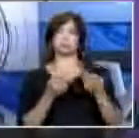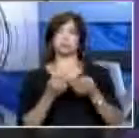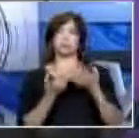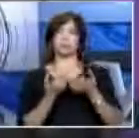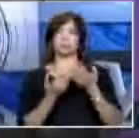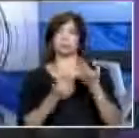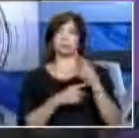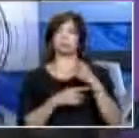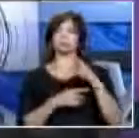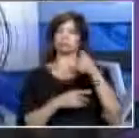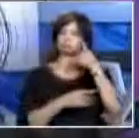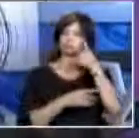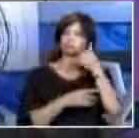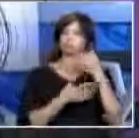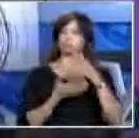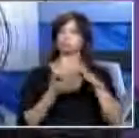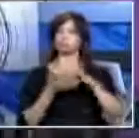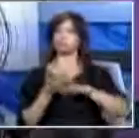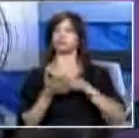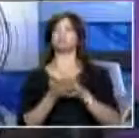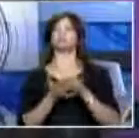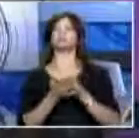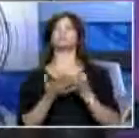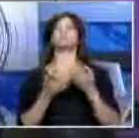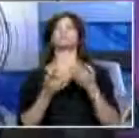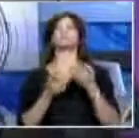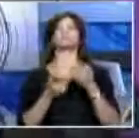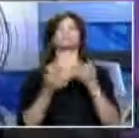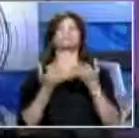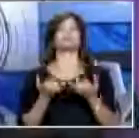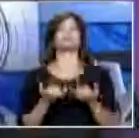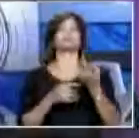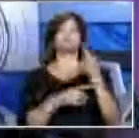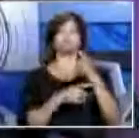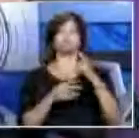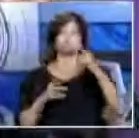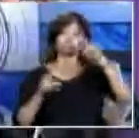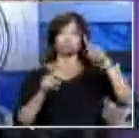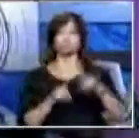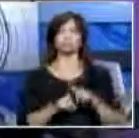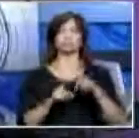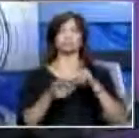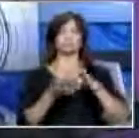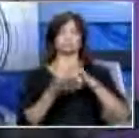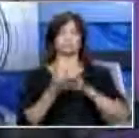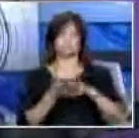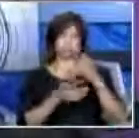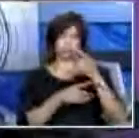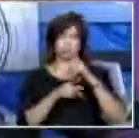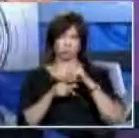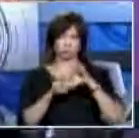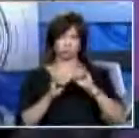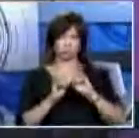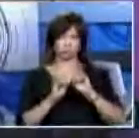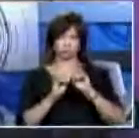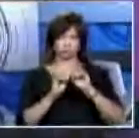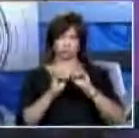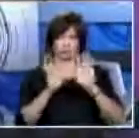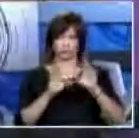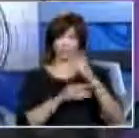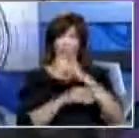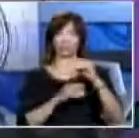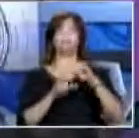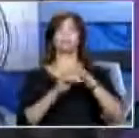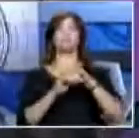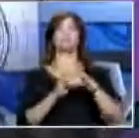de puntos para hacer retiros de efectivo esta es la tendencia hoy fue un acuerdo que suscribieron la empresa claro y el